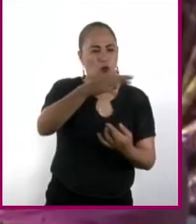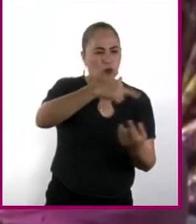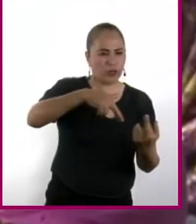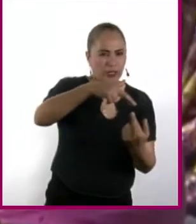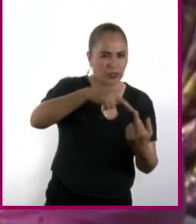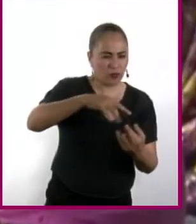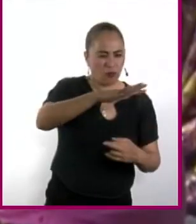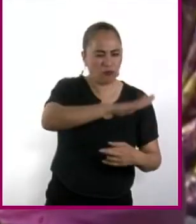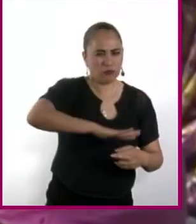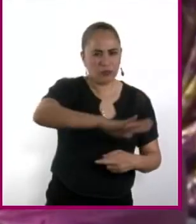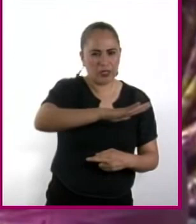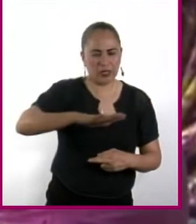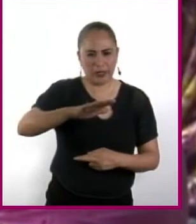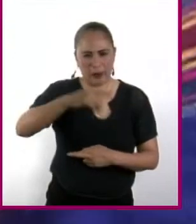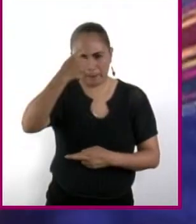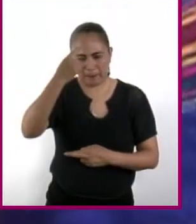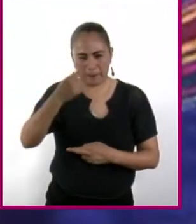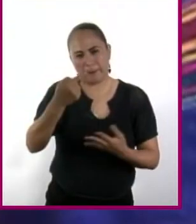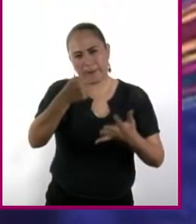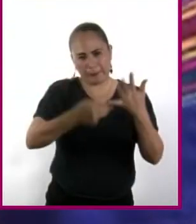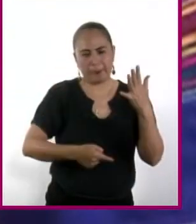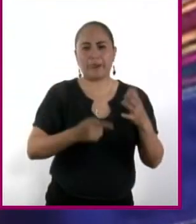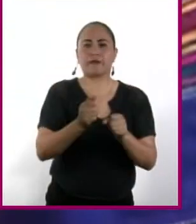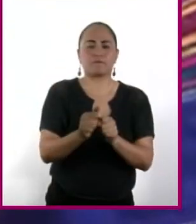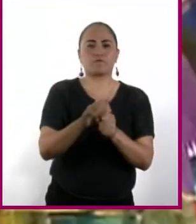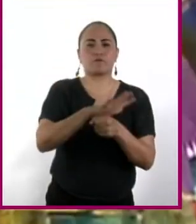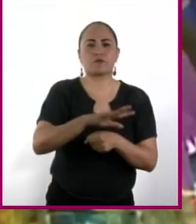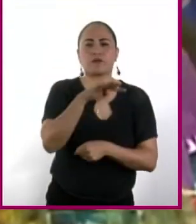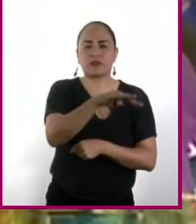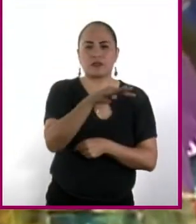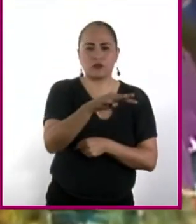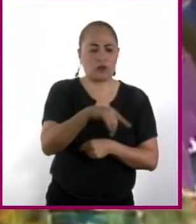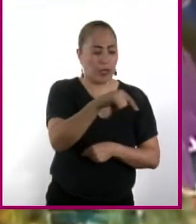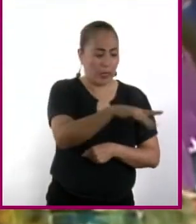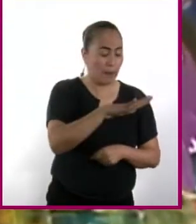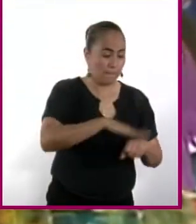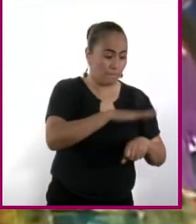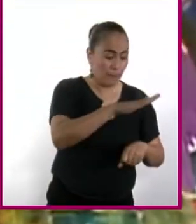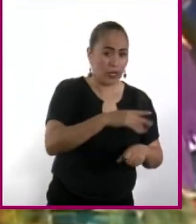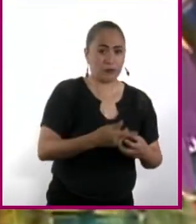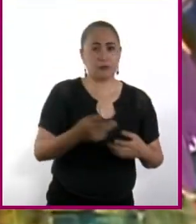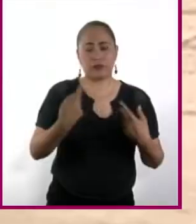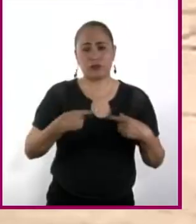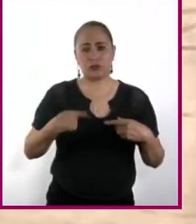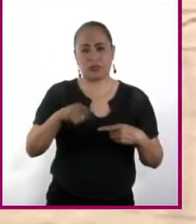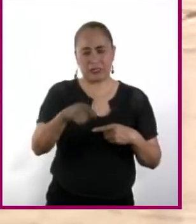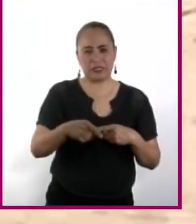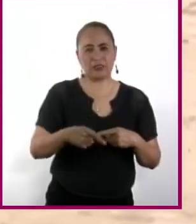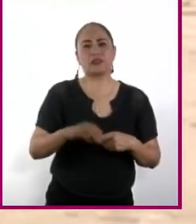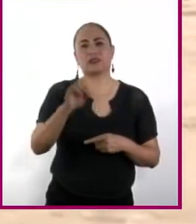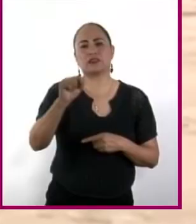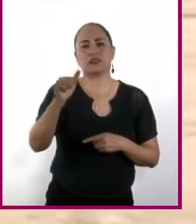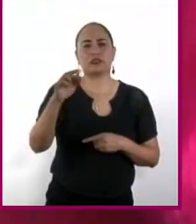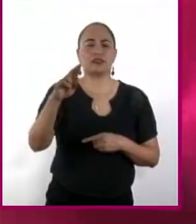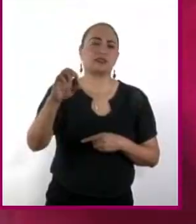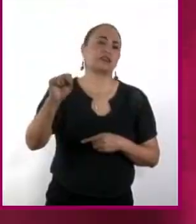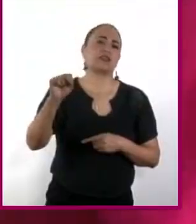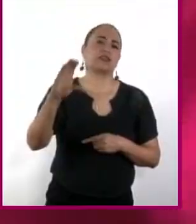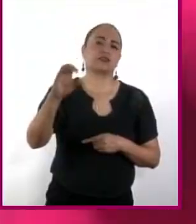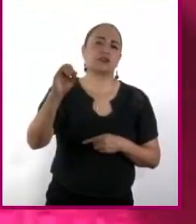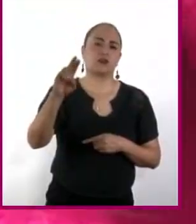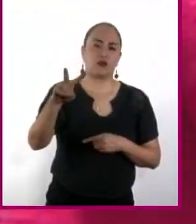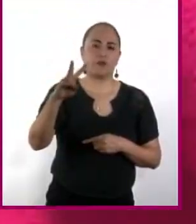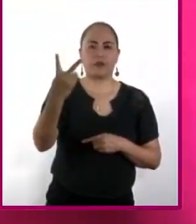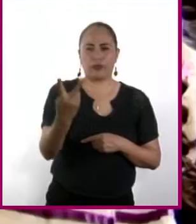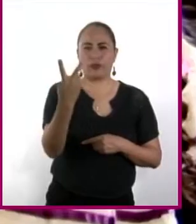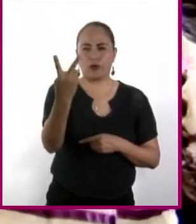la progresión de la enfermedad por coronavirus, COVID-19 en adultos mexicanos infectados por SARS-CoV-2. La